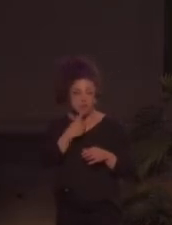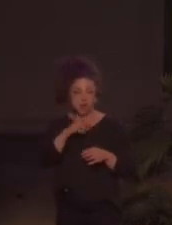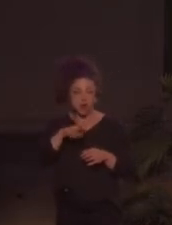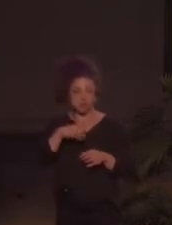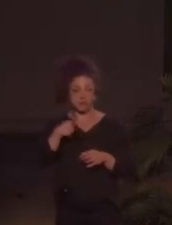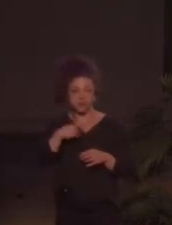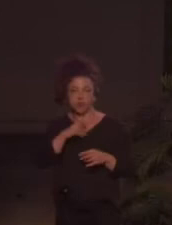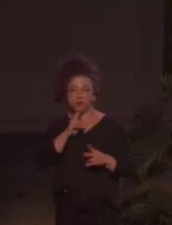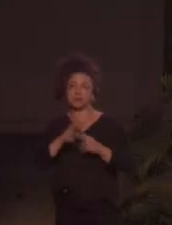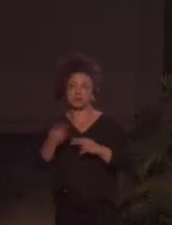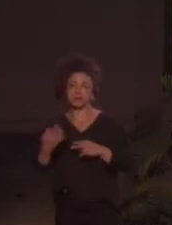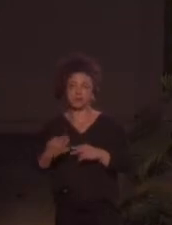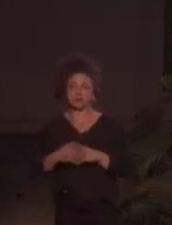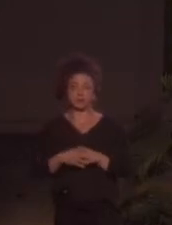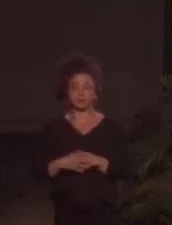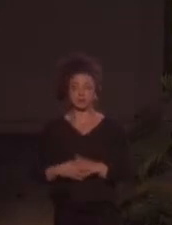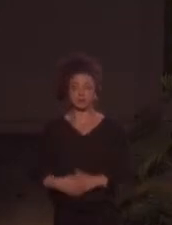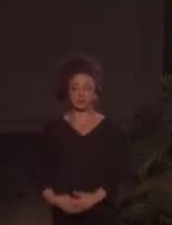zerbait.